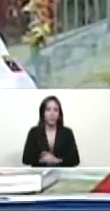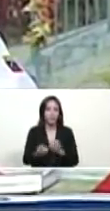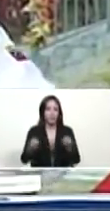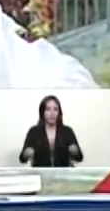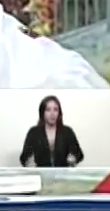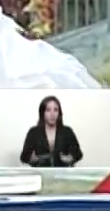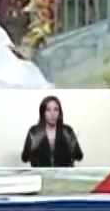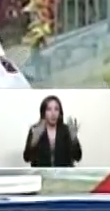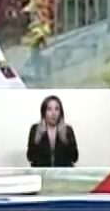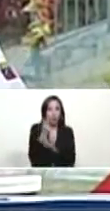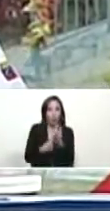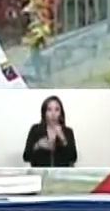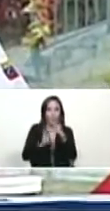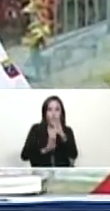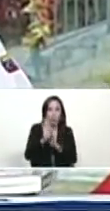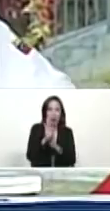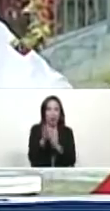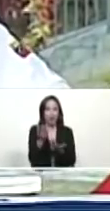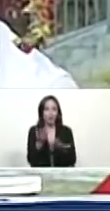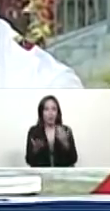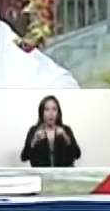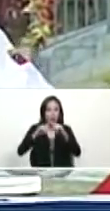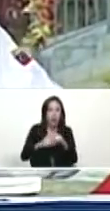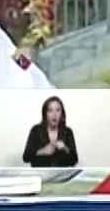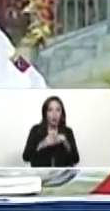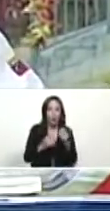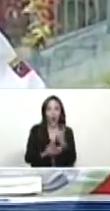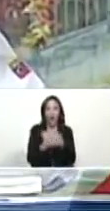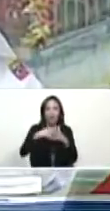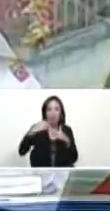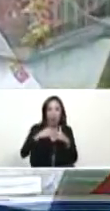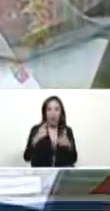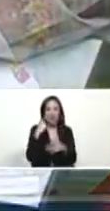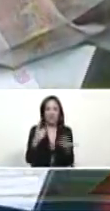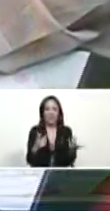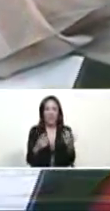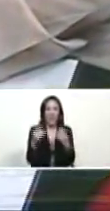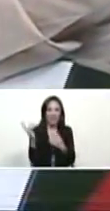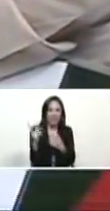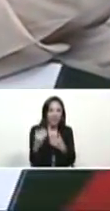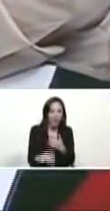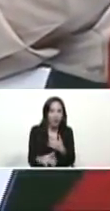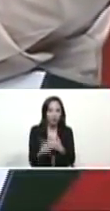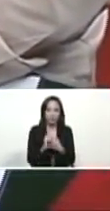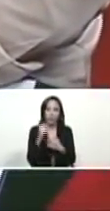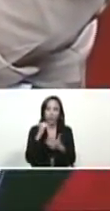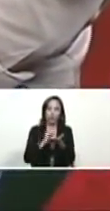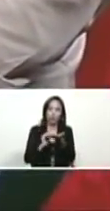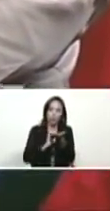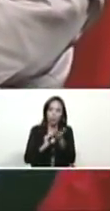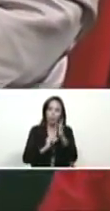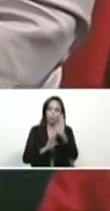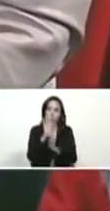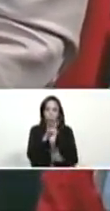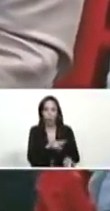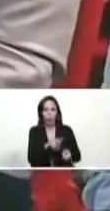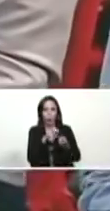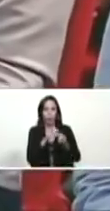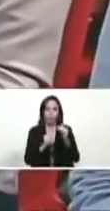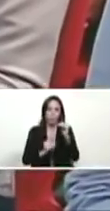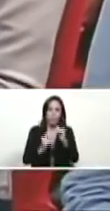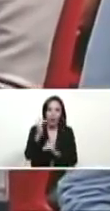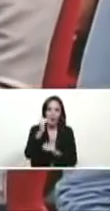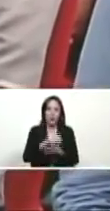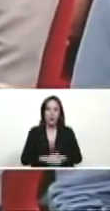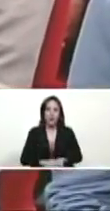riqueza, estabilizar la economía, vencer el dólar criminal y estabilizar el ingreso